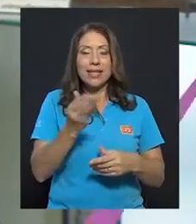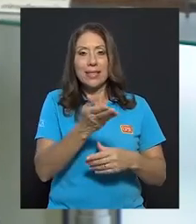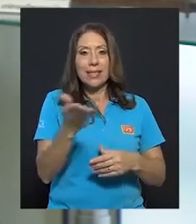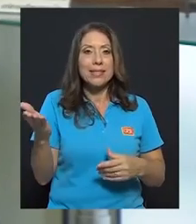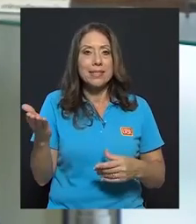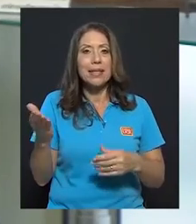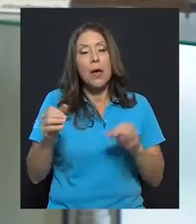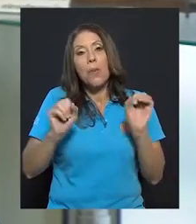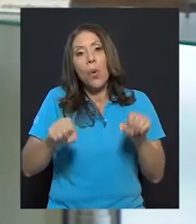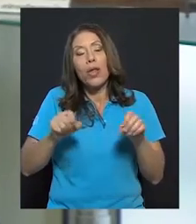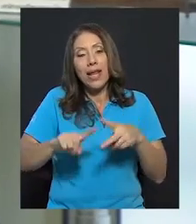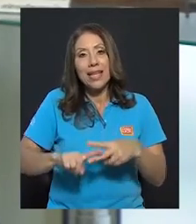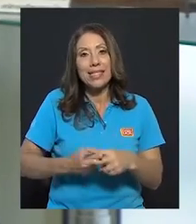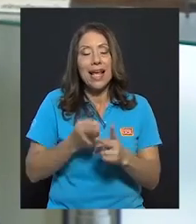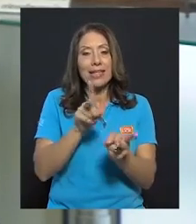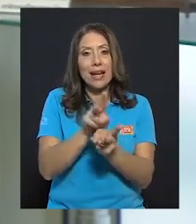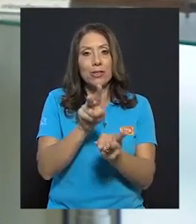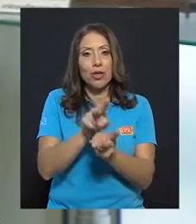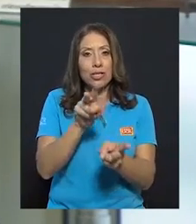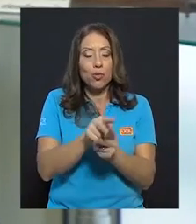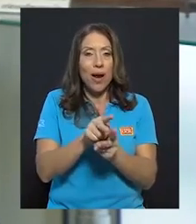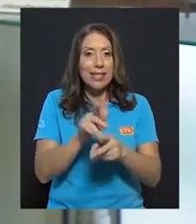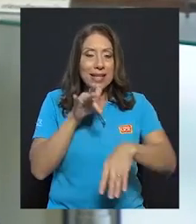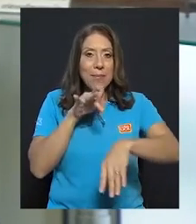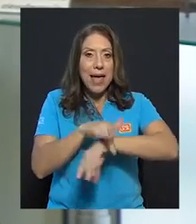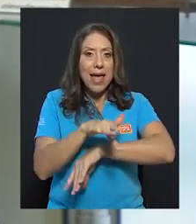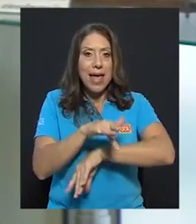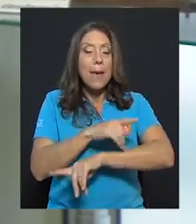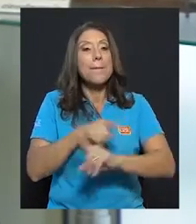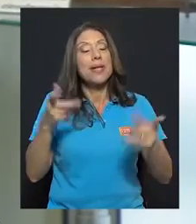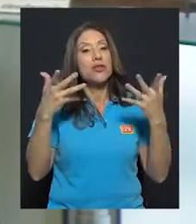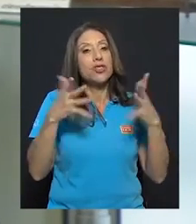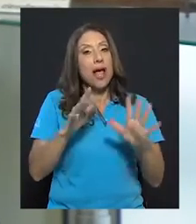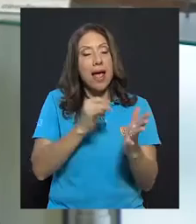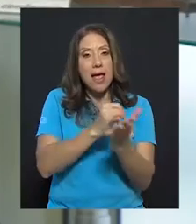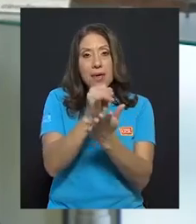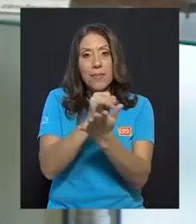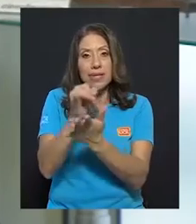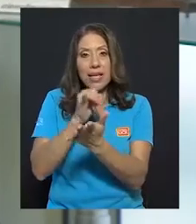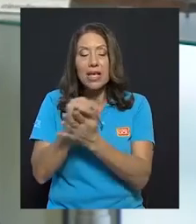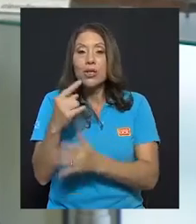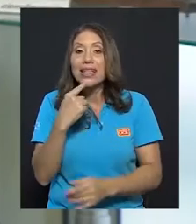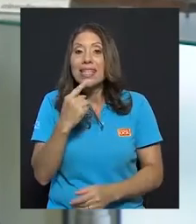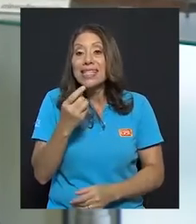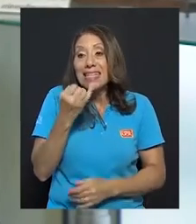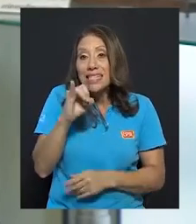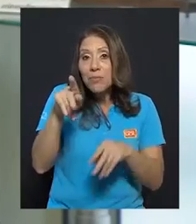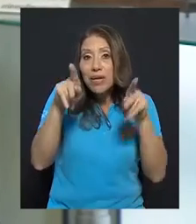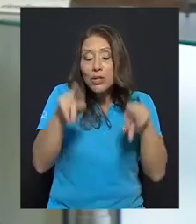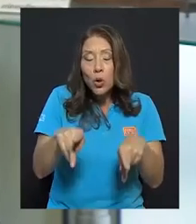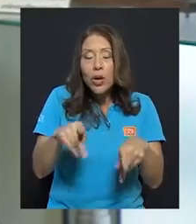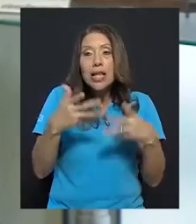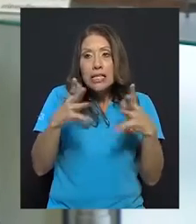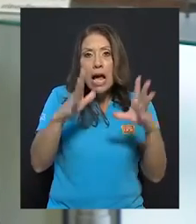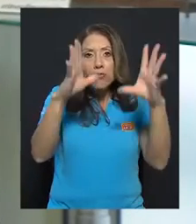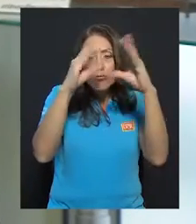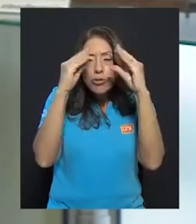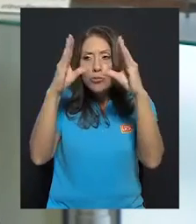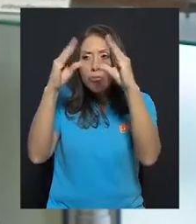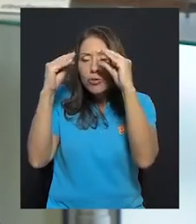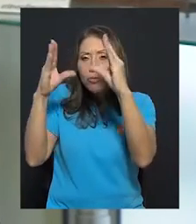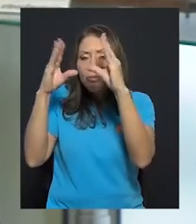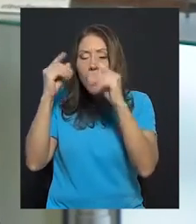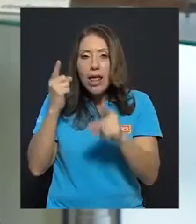y las adolescentes, podrían iniciar las relaciones sexuales de manera temprana, pero las investigaciones bien señalan que cuando una persona tiene la